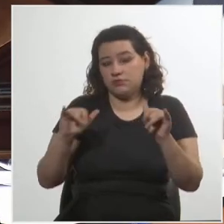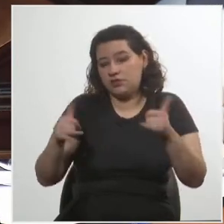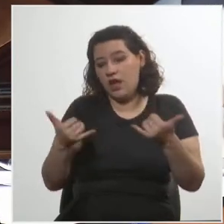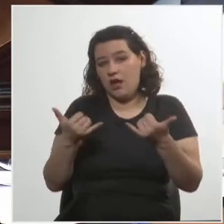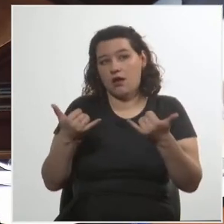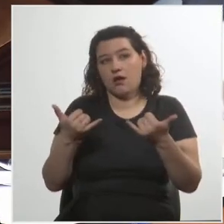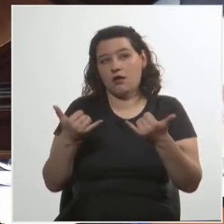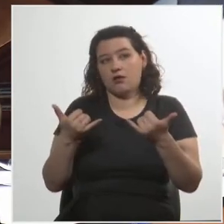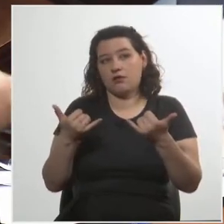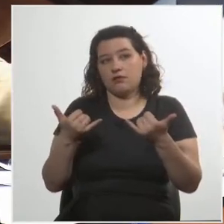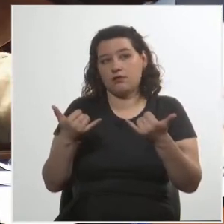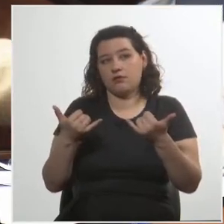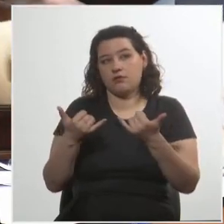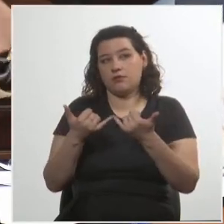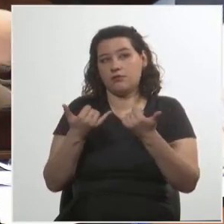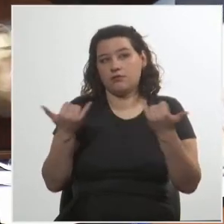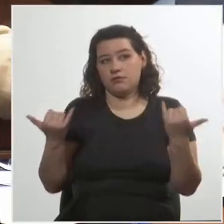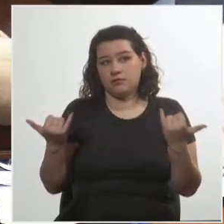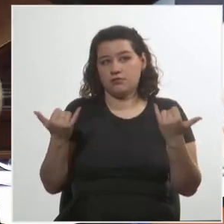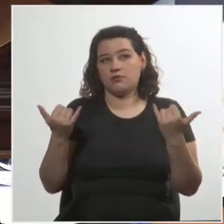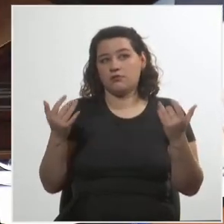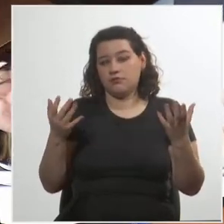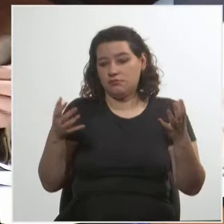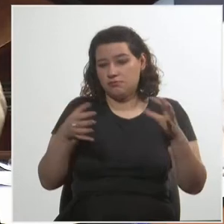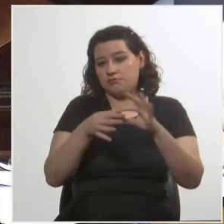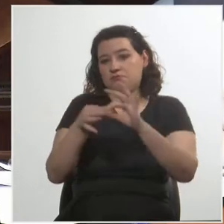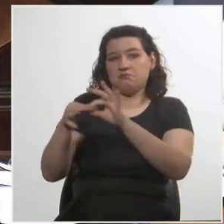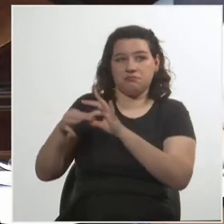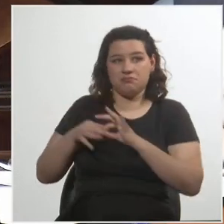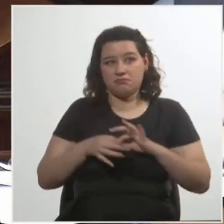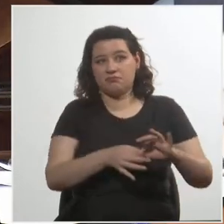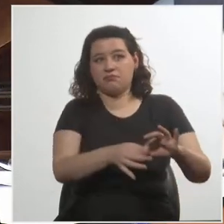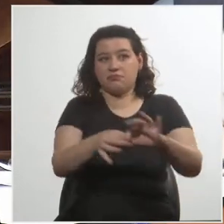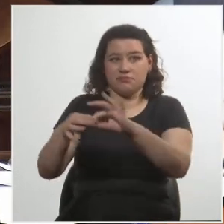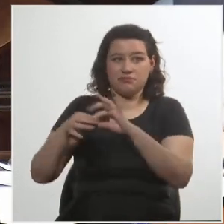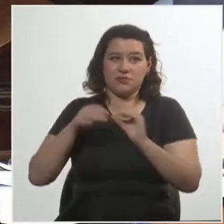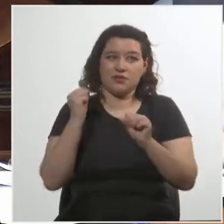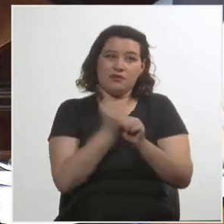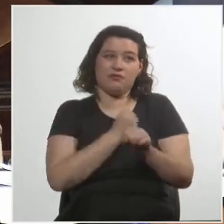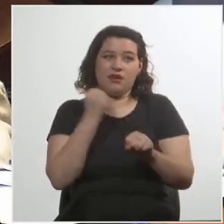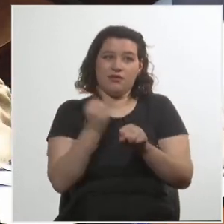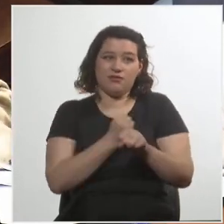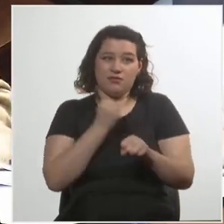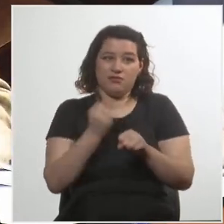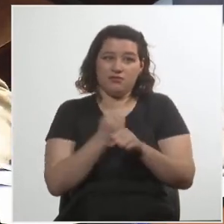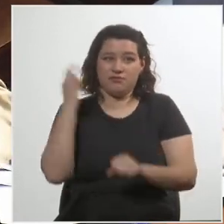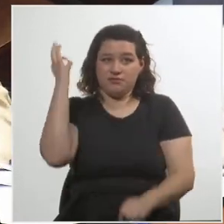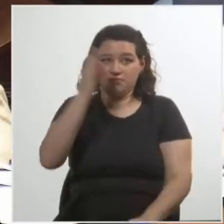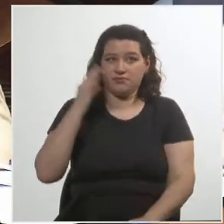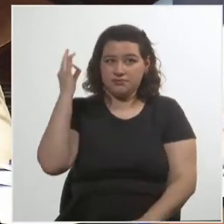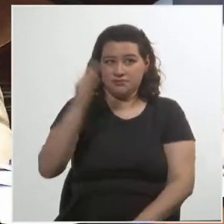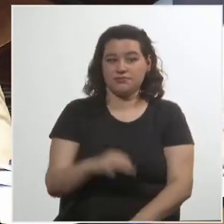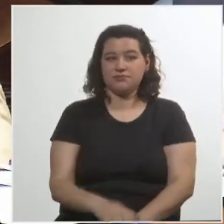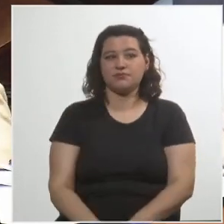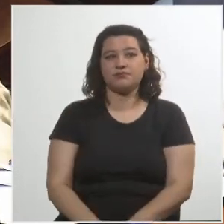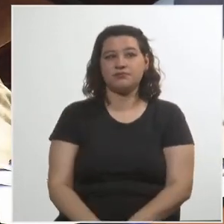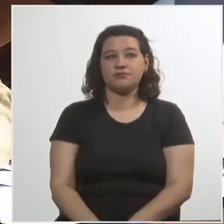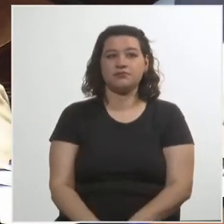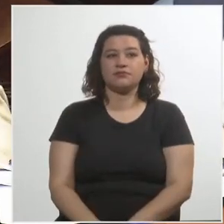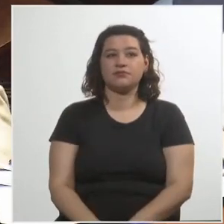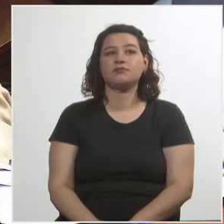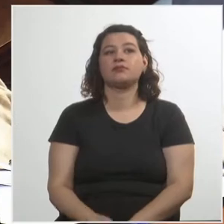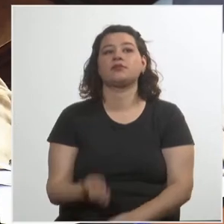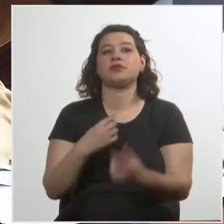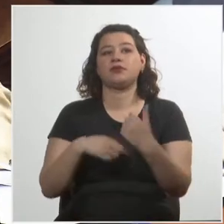el diario los inocentes señora presidental Está enorme armonía que hoy está desarrollándose en el senado de la República bien Vamos